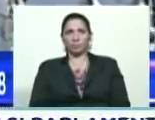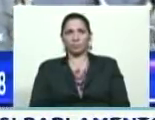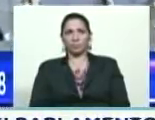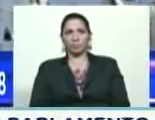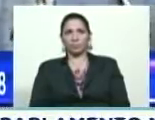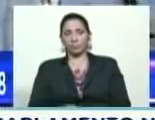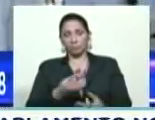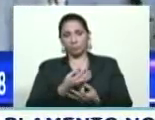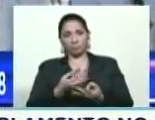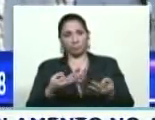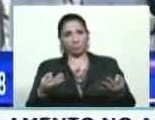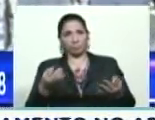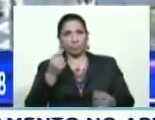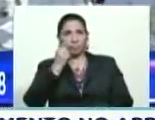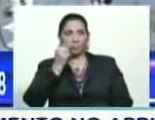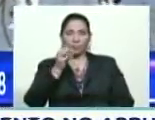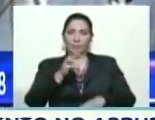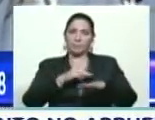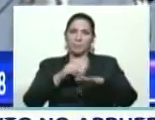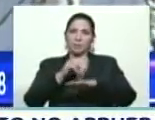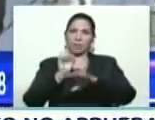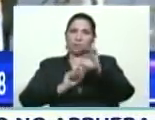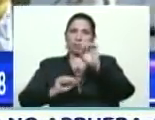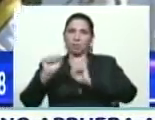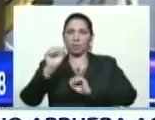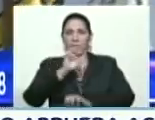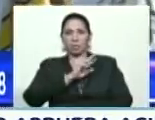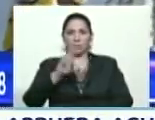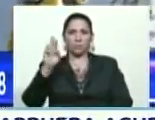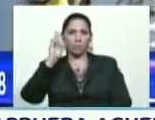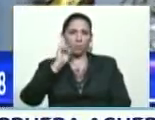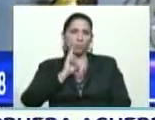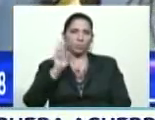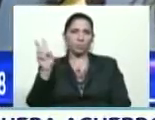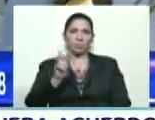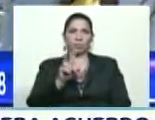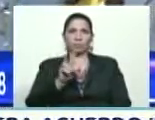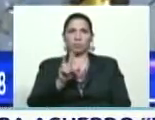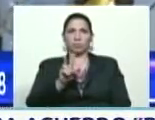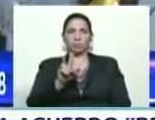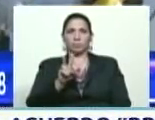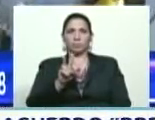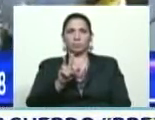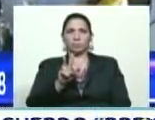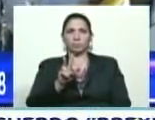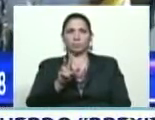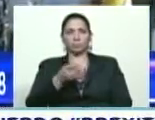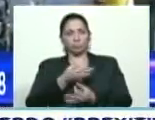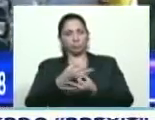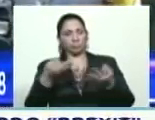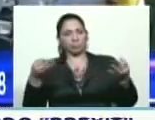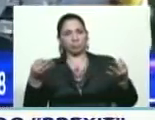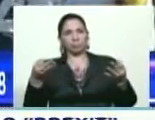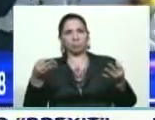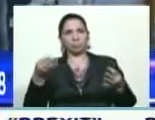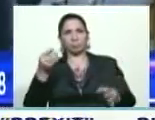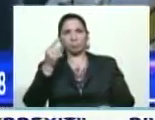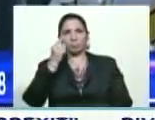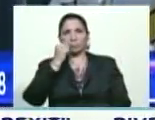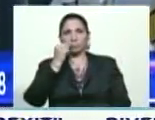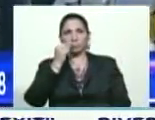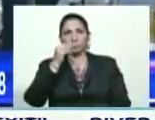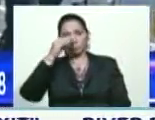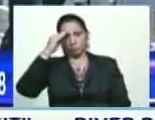Excelentísimo señor ministro de Defensa de la República Bolivariana de Venezuela. Excelentísimo señor